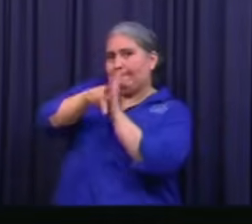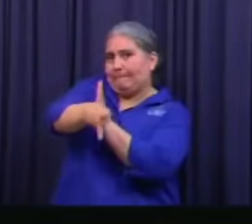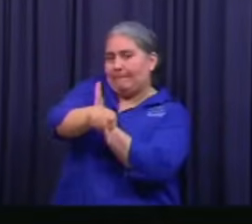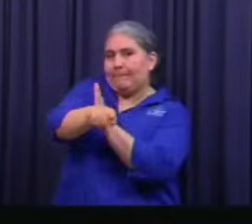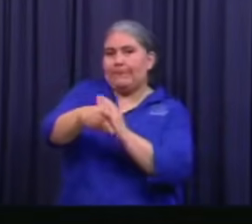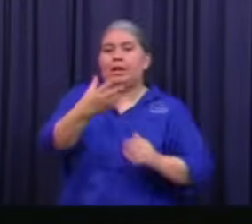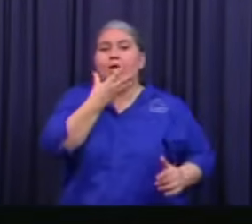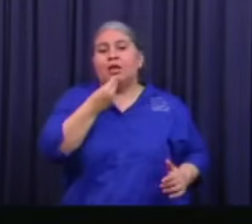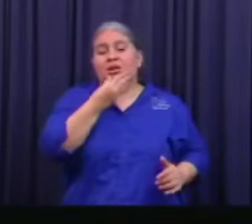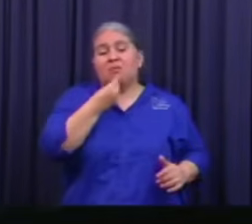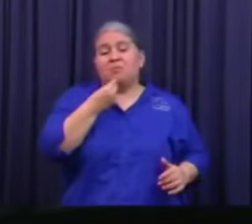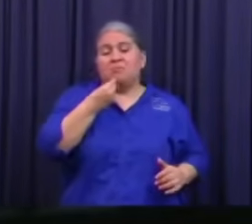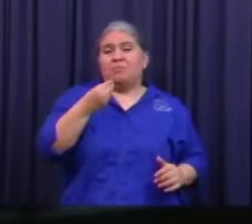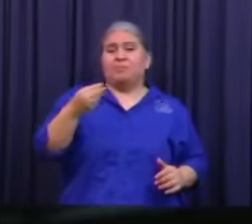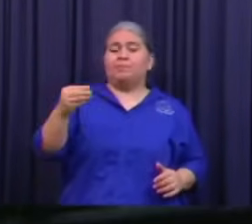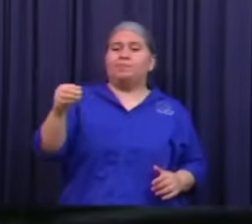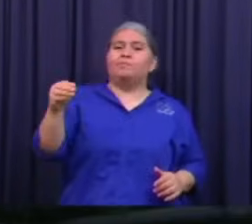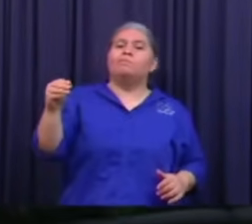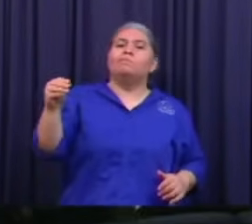hasta el